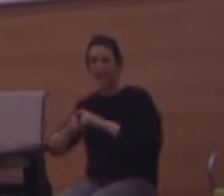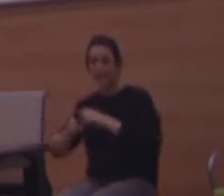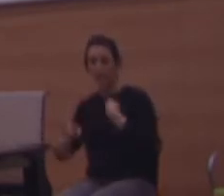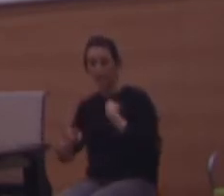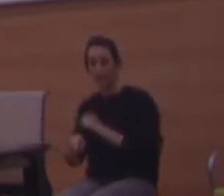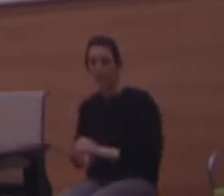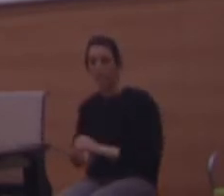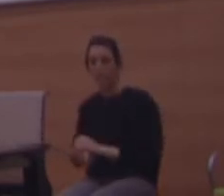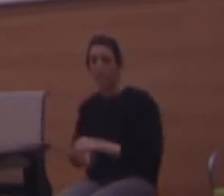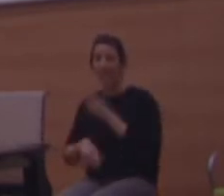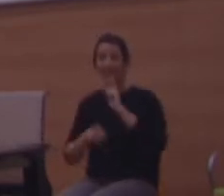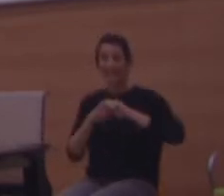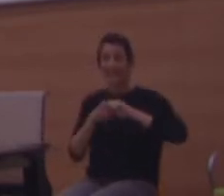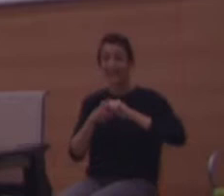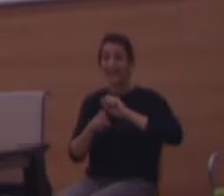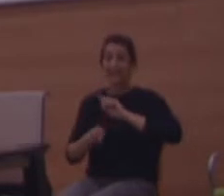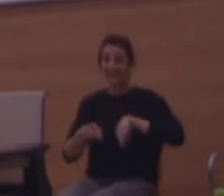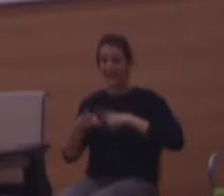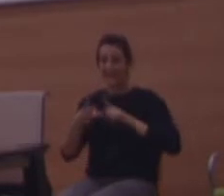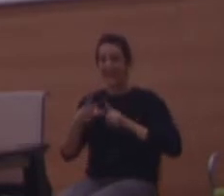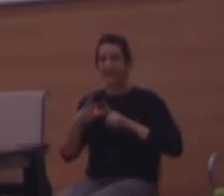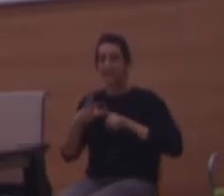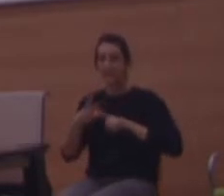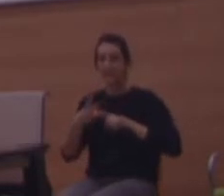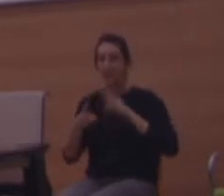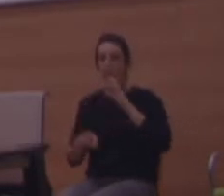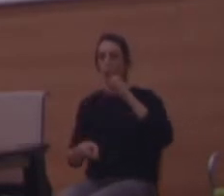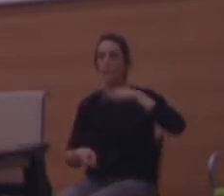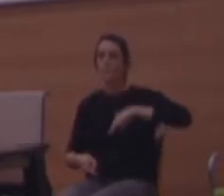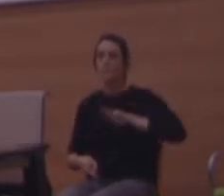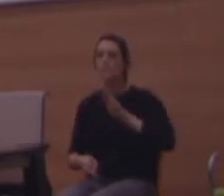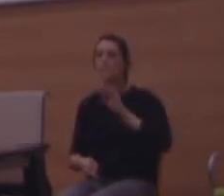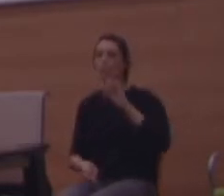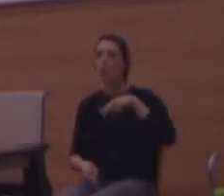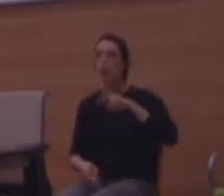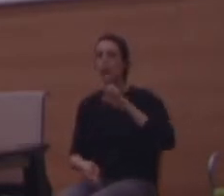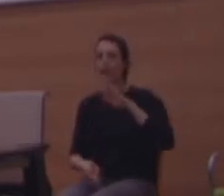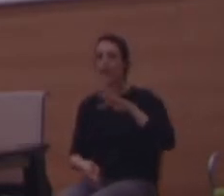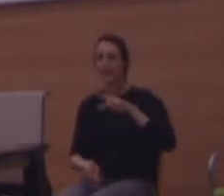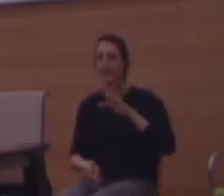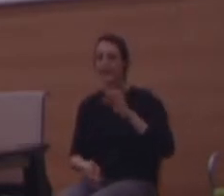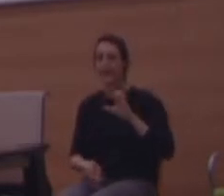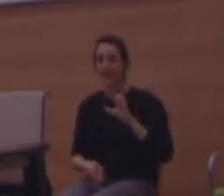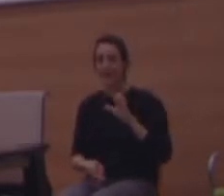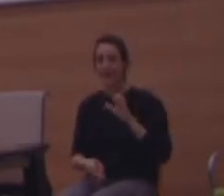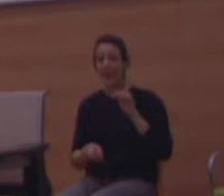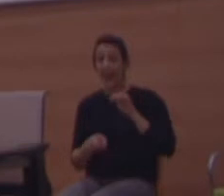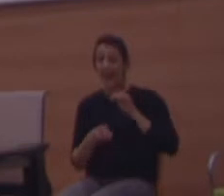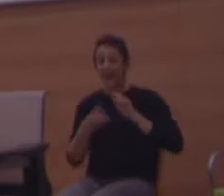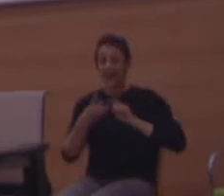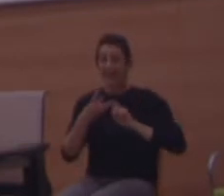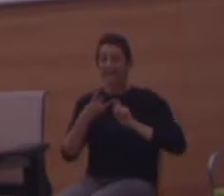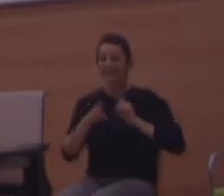El tercer tipo que tenemos es el bicomponente, que es el que ahora mismo se está utilizando más. Este se utiliza con dos tipos